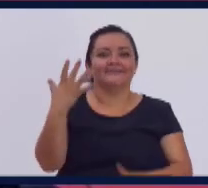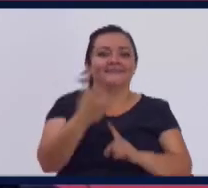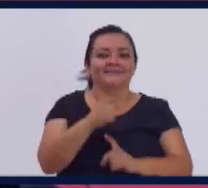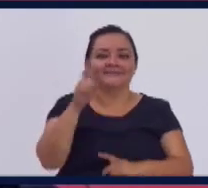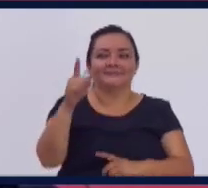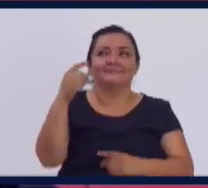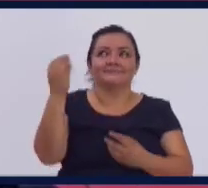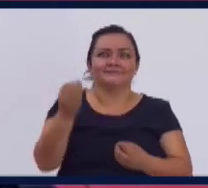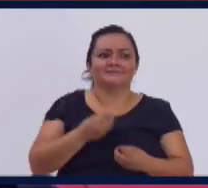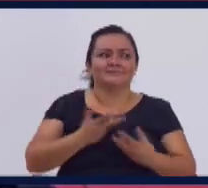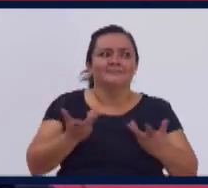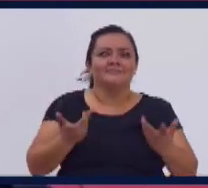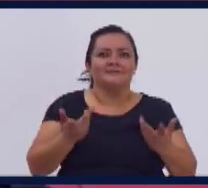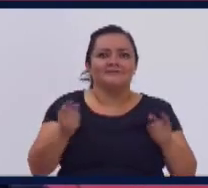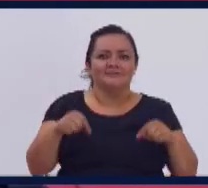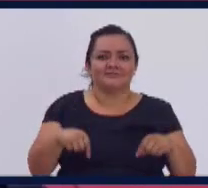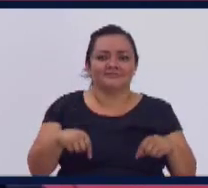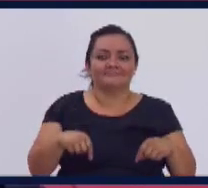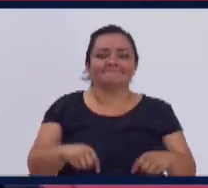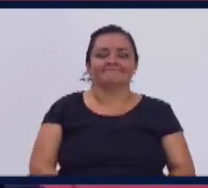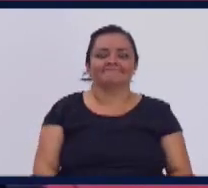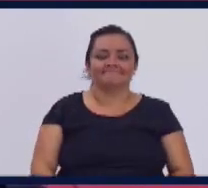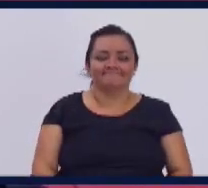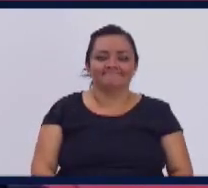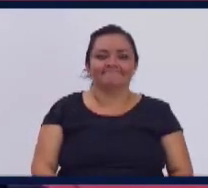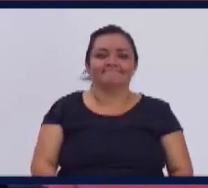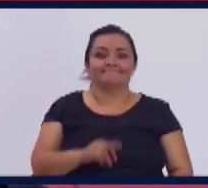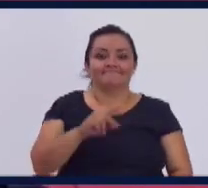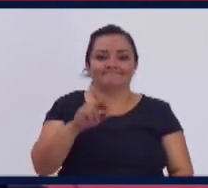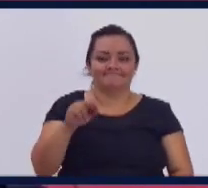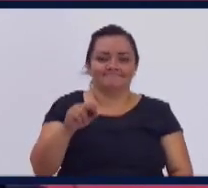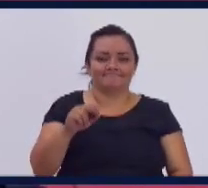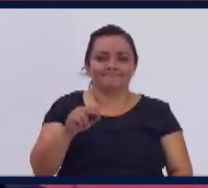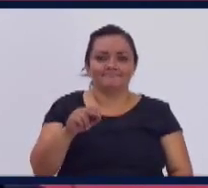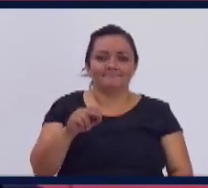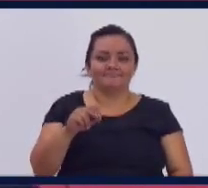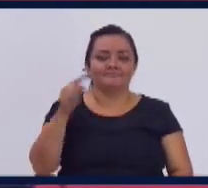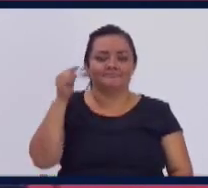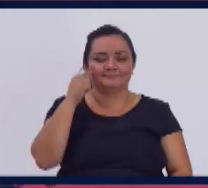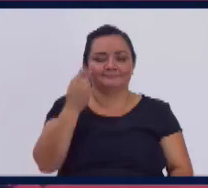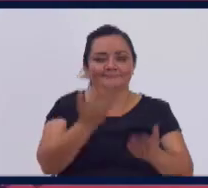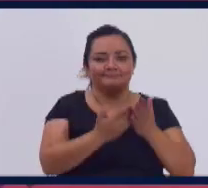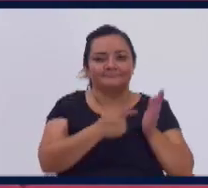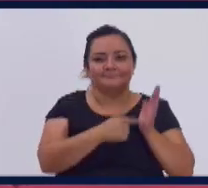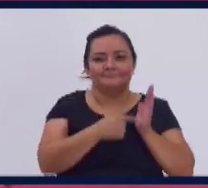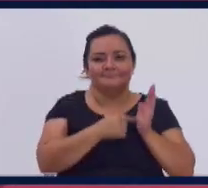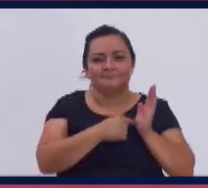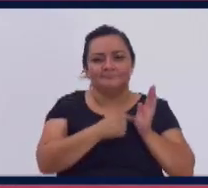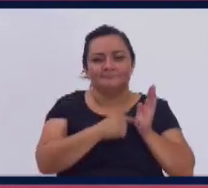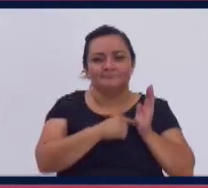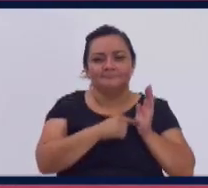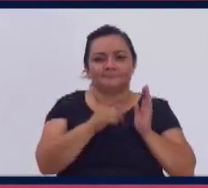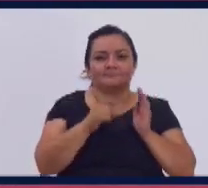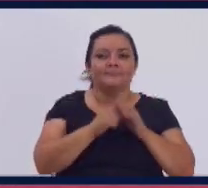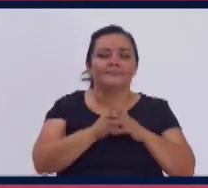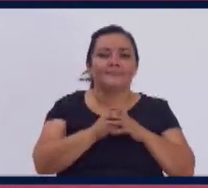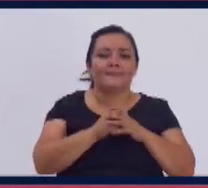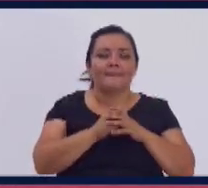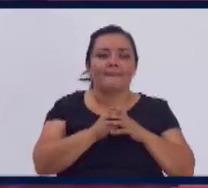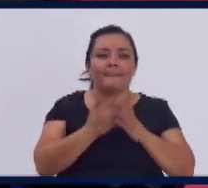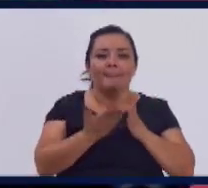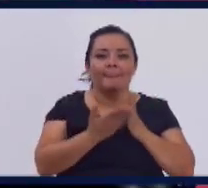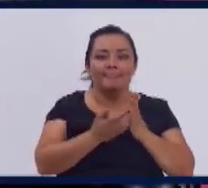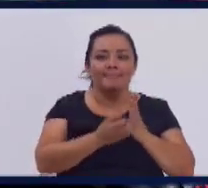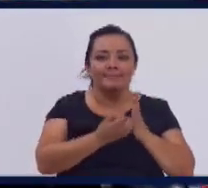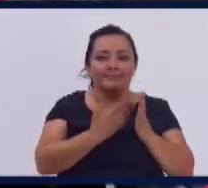y por qué Dios te trajo aquí. Amigo y hermano, Jeremías capítulo 1, si lo quiere leer conmigo, vamos a ponerle un poco de salsa a los tacos. Dice